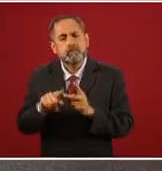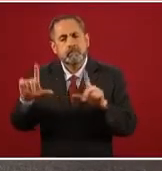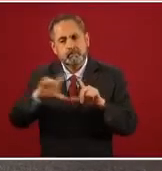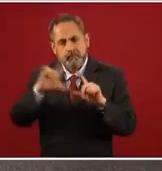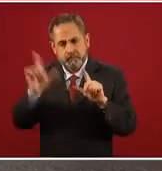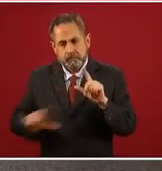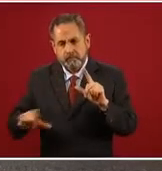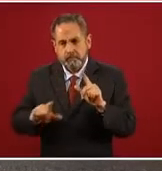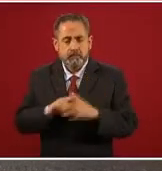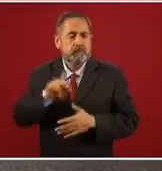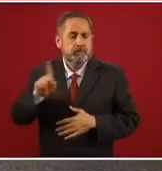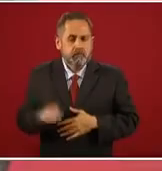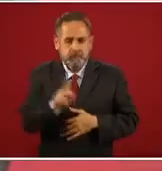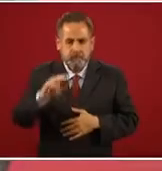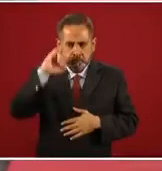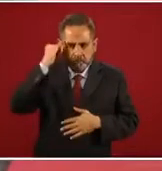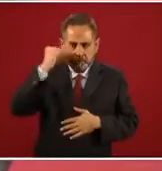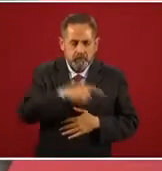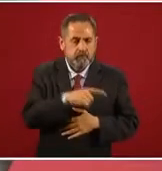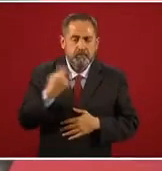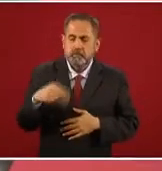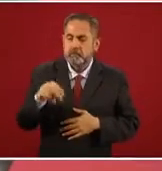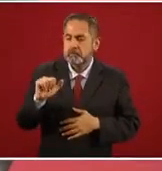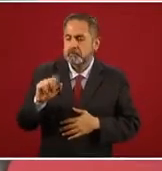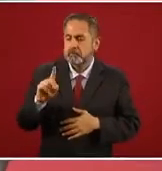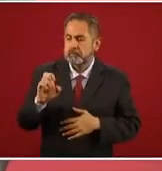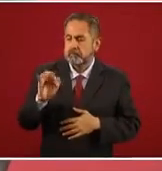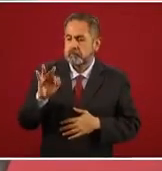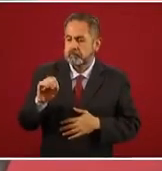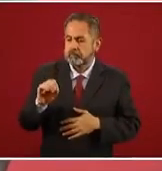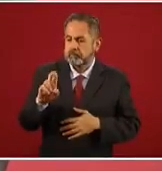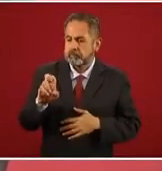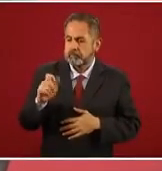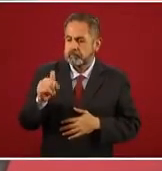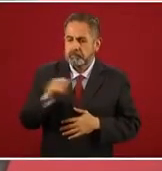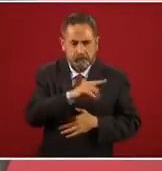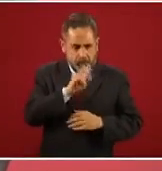nacional de pueblos indígenas, Adelfo Regino, que vaya